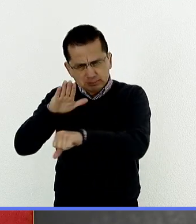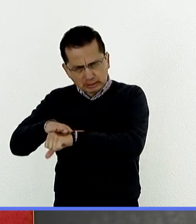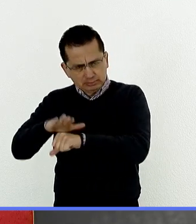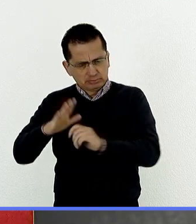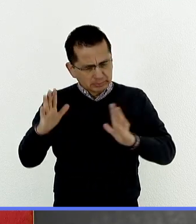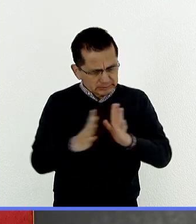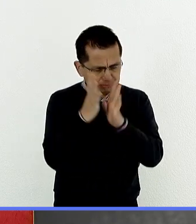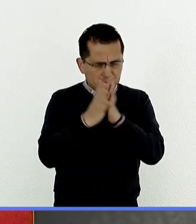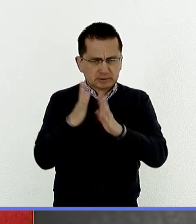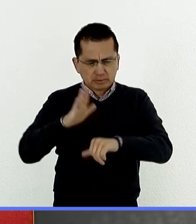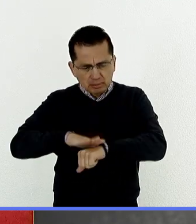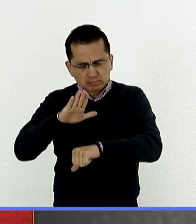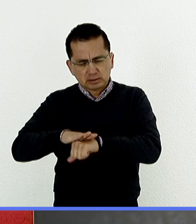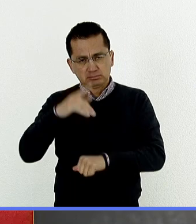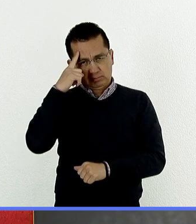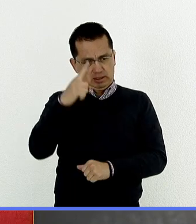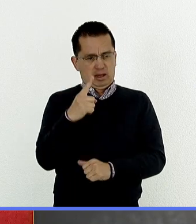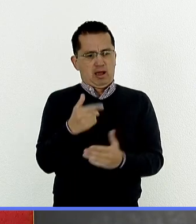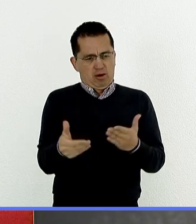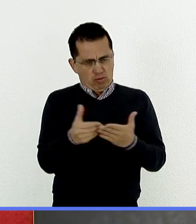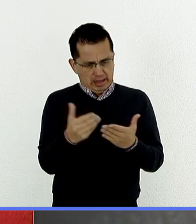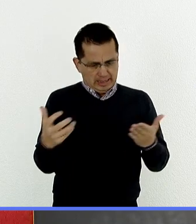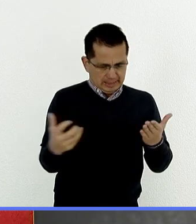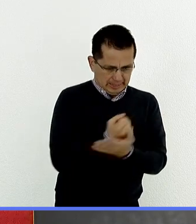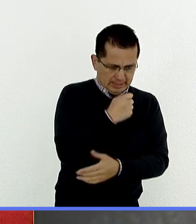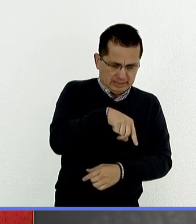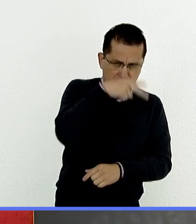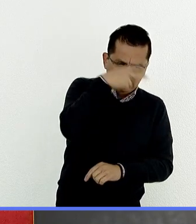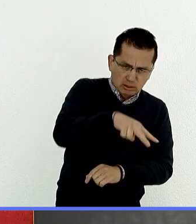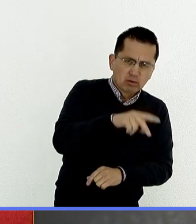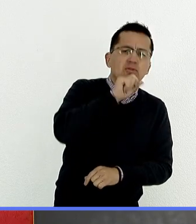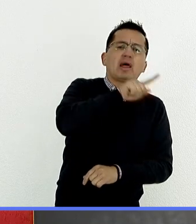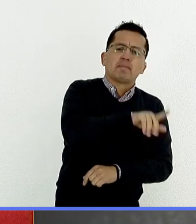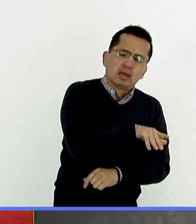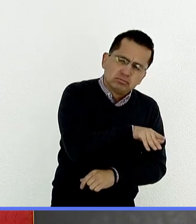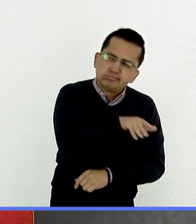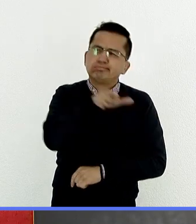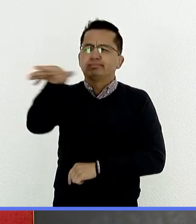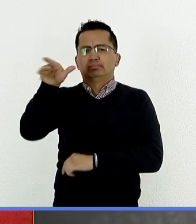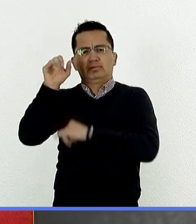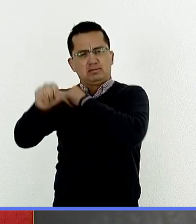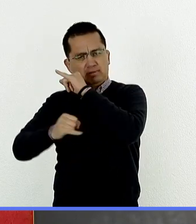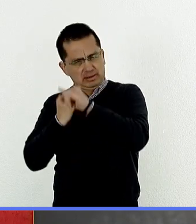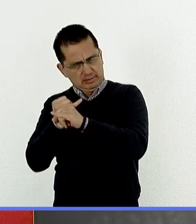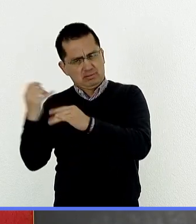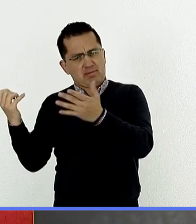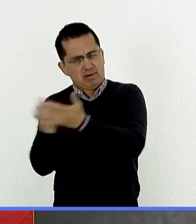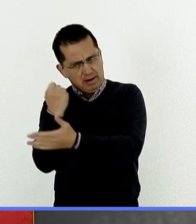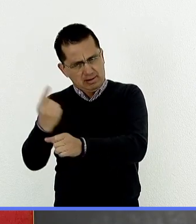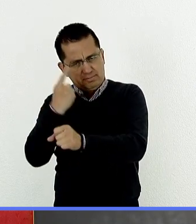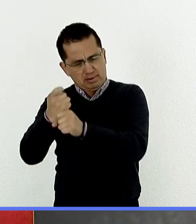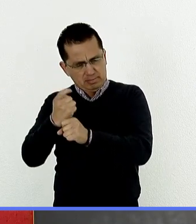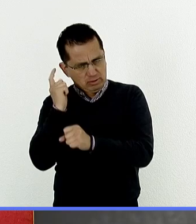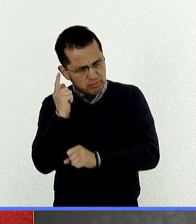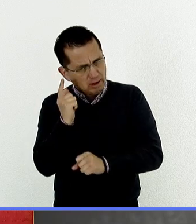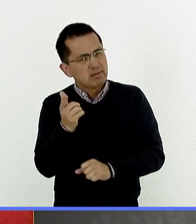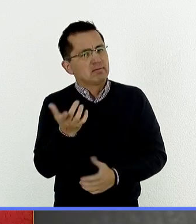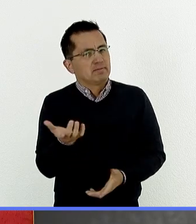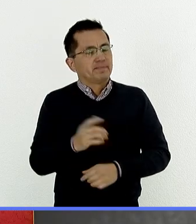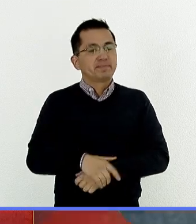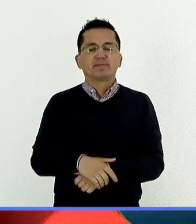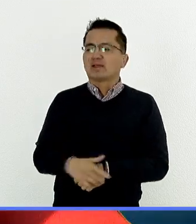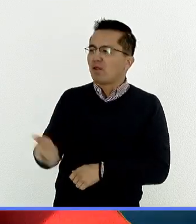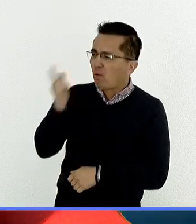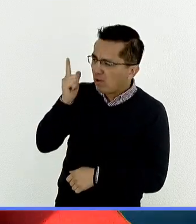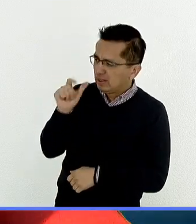este año podamos llevarnos el primer lugar este también a nivel internacional que así sea que